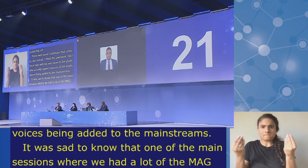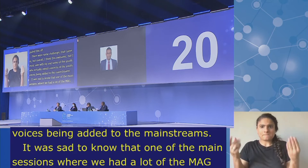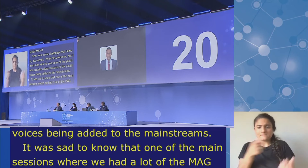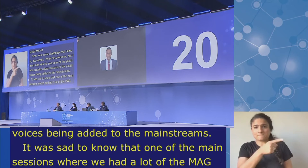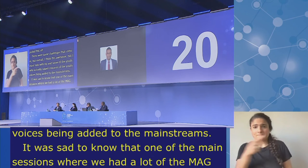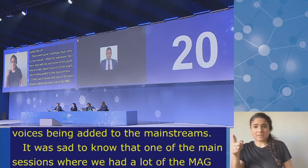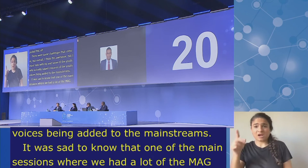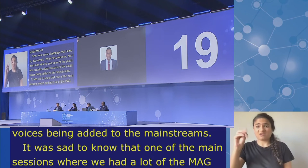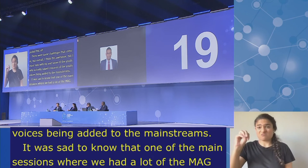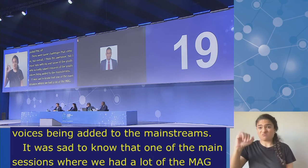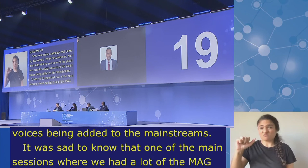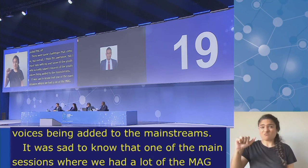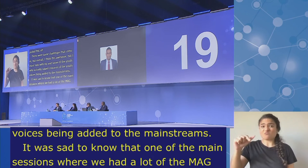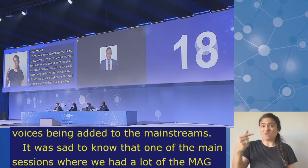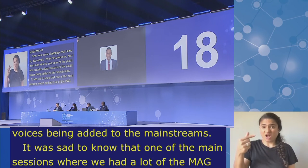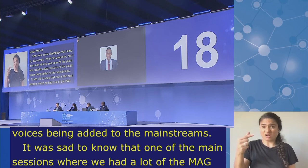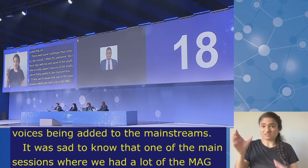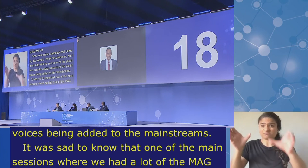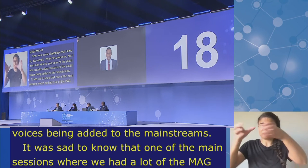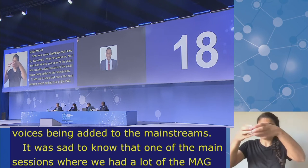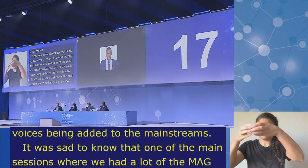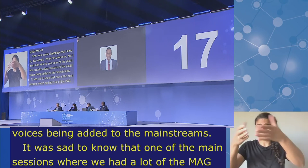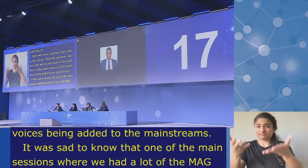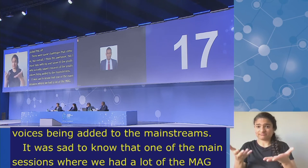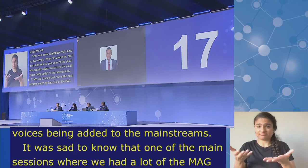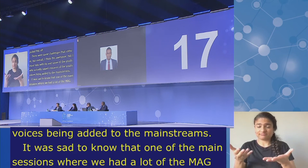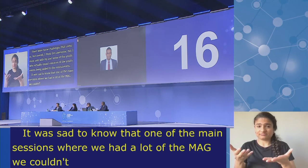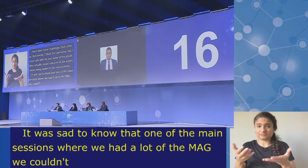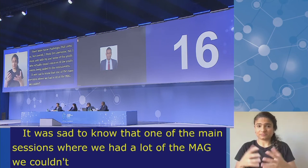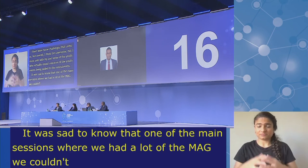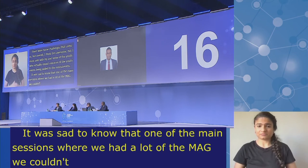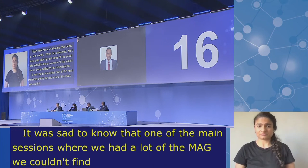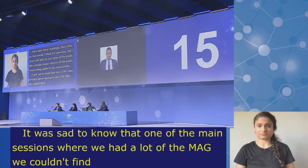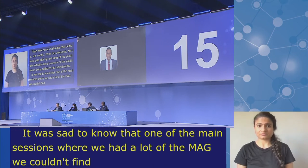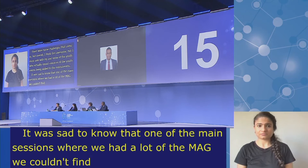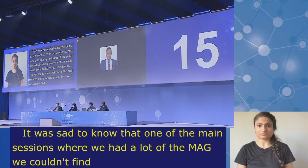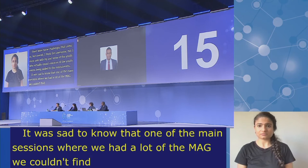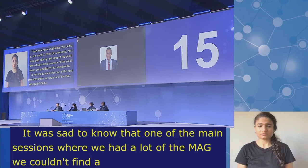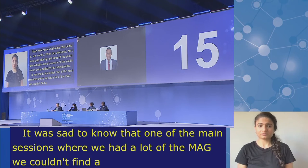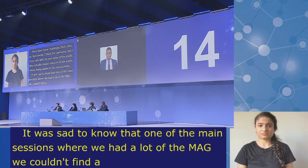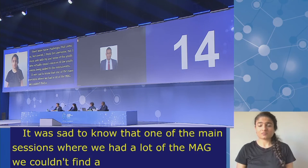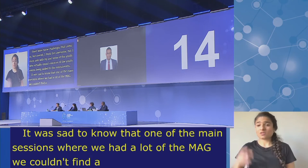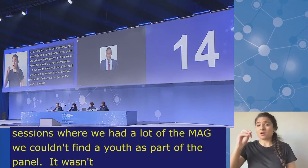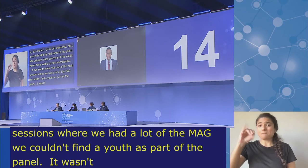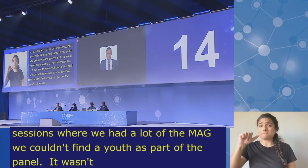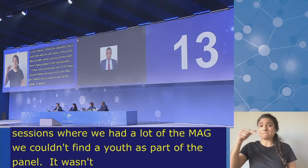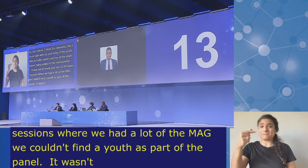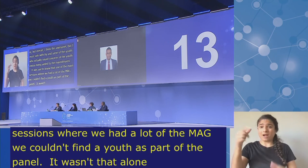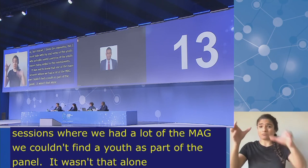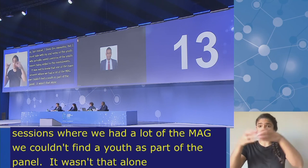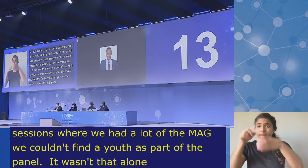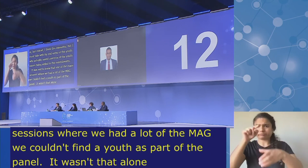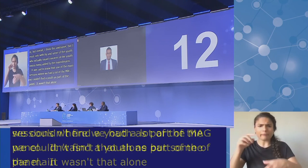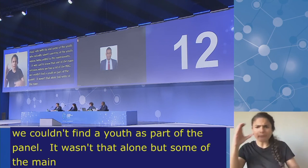Y en muchas sesiones principales entre los panelistas no había representantes de la generación